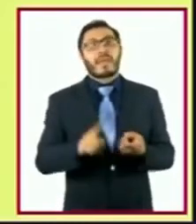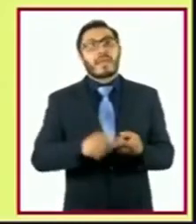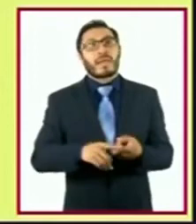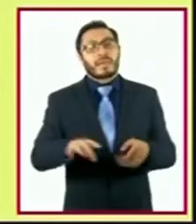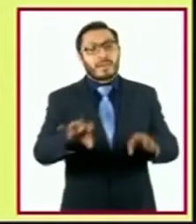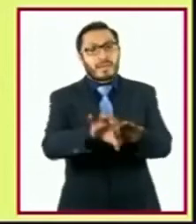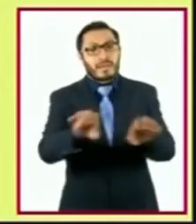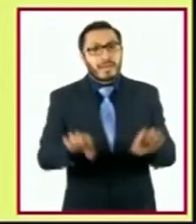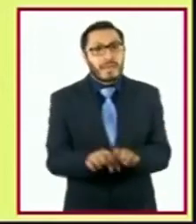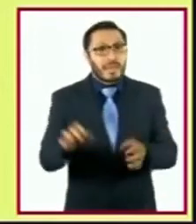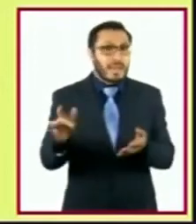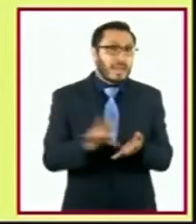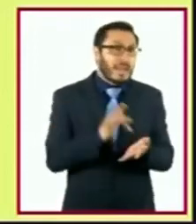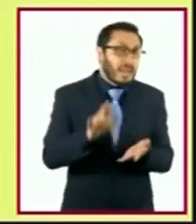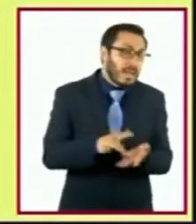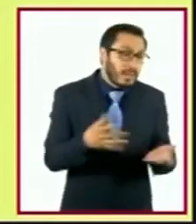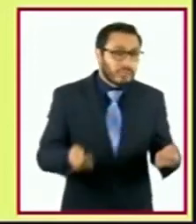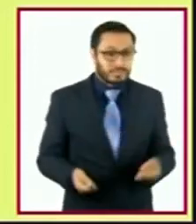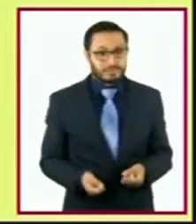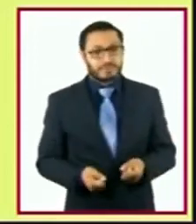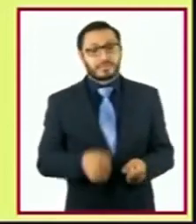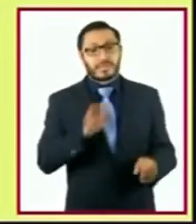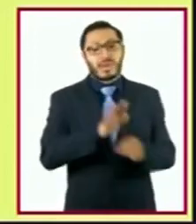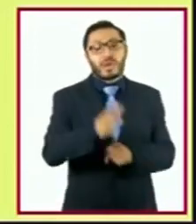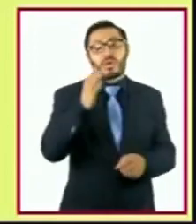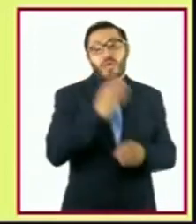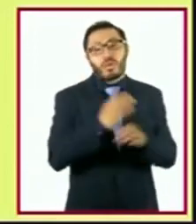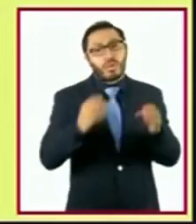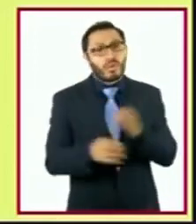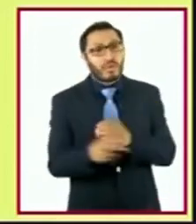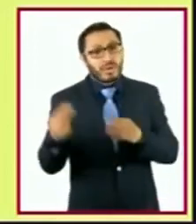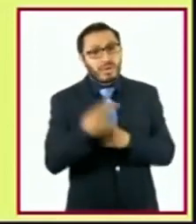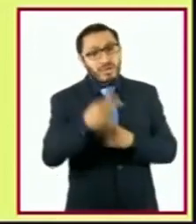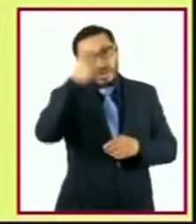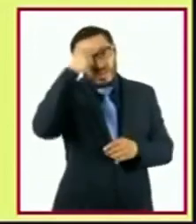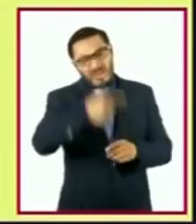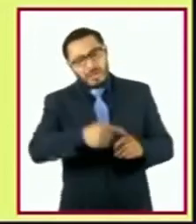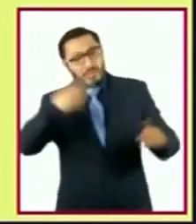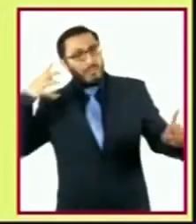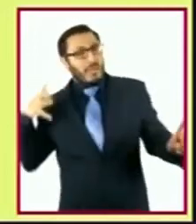equipo? ¿Qué cosas necesito para llegar a ese ideal?